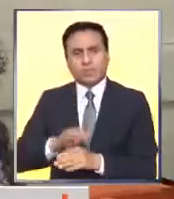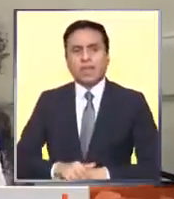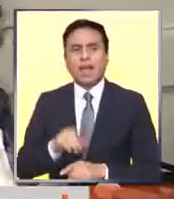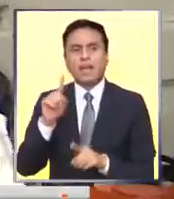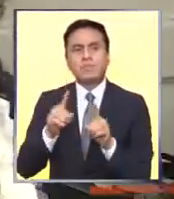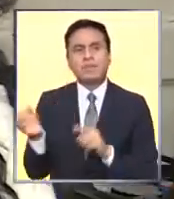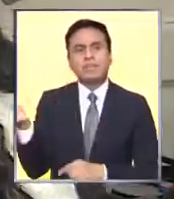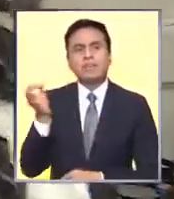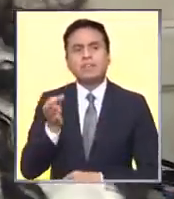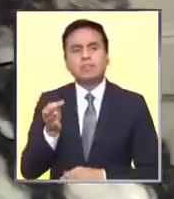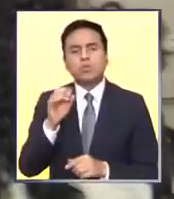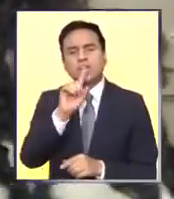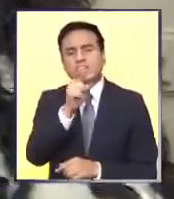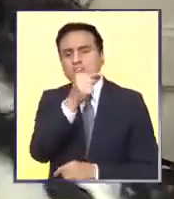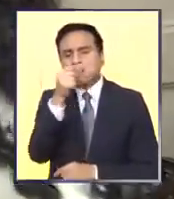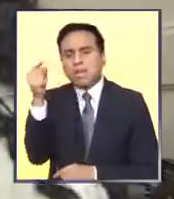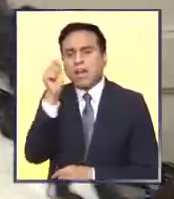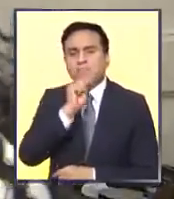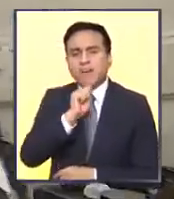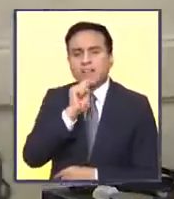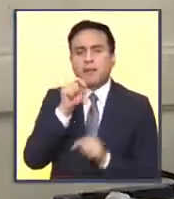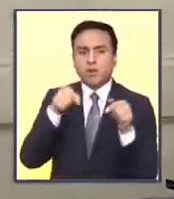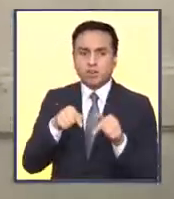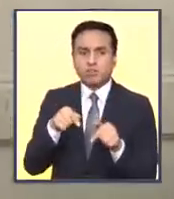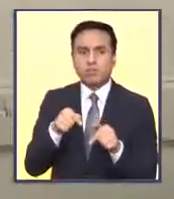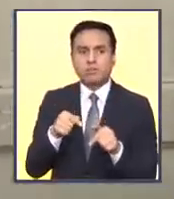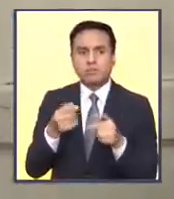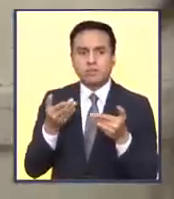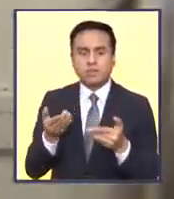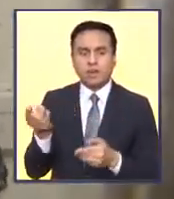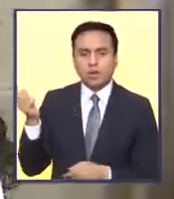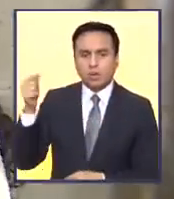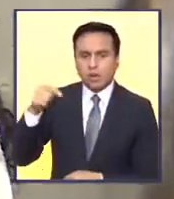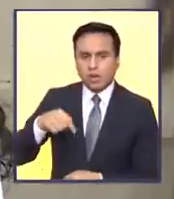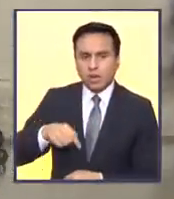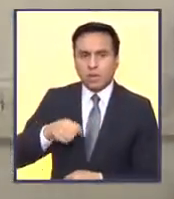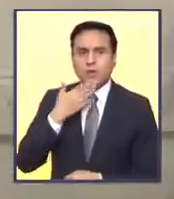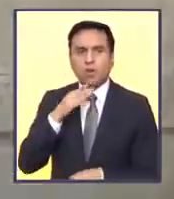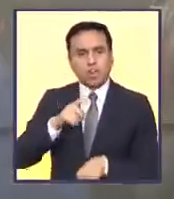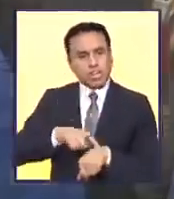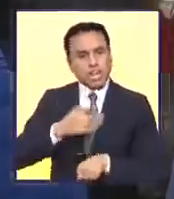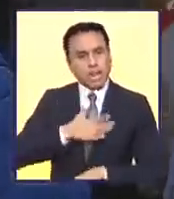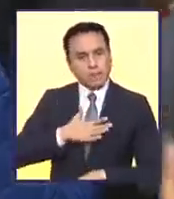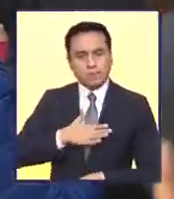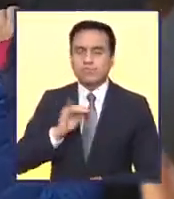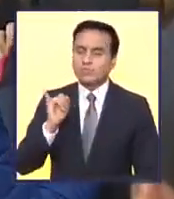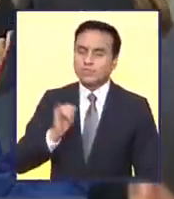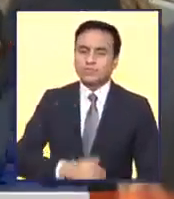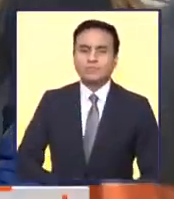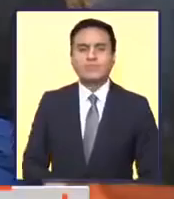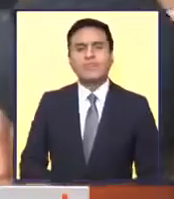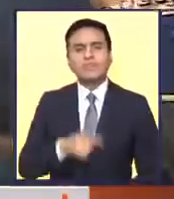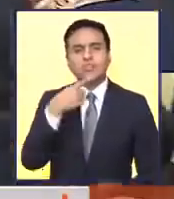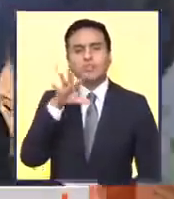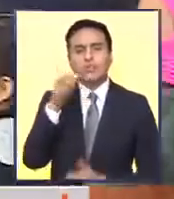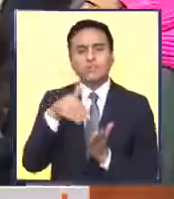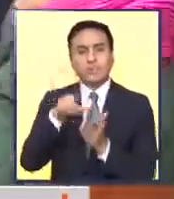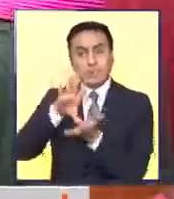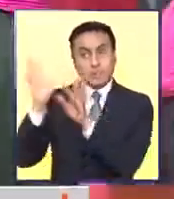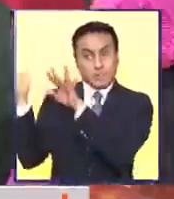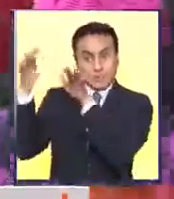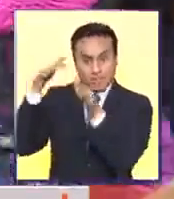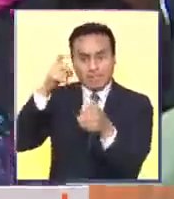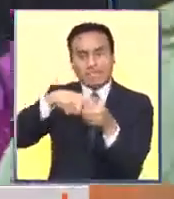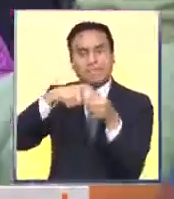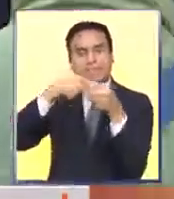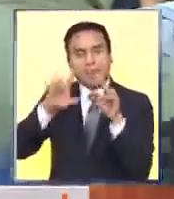más como una semana que falta, por eso viniste ahora. Mejor hacerlo con tiempo. Sí. 150.000 migrantes ya se